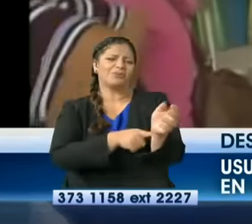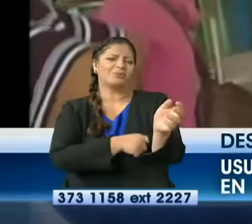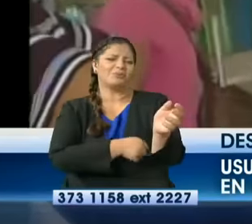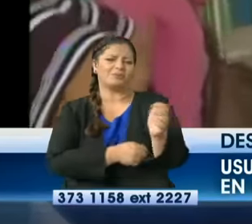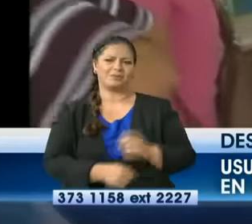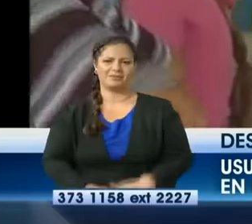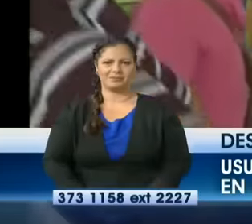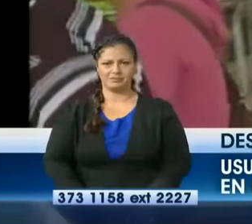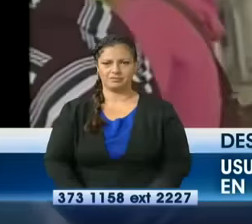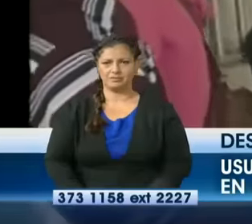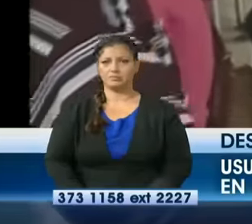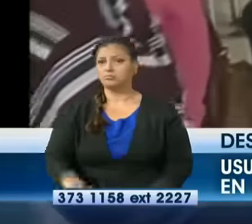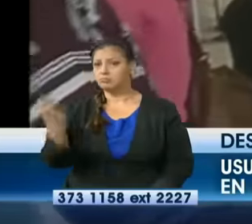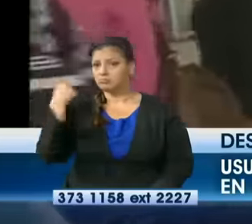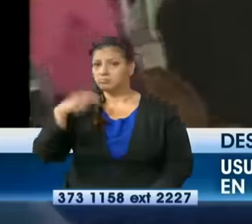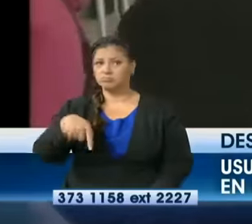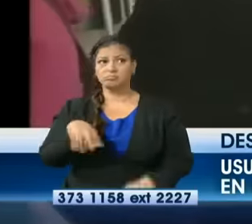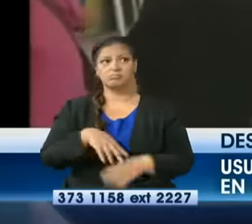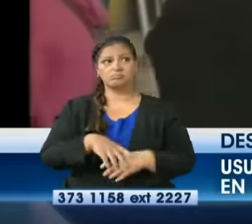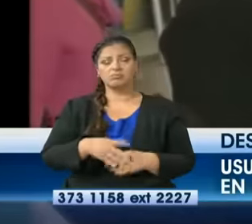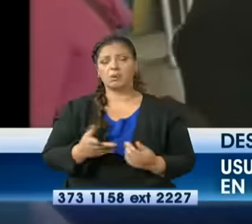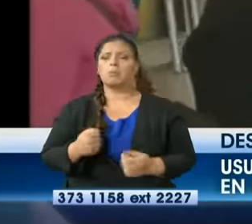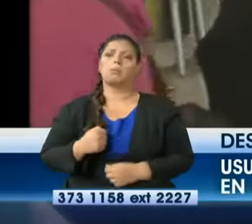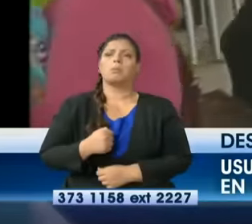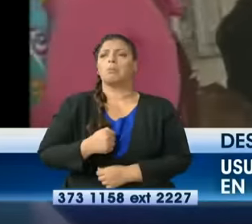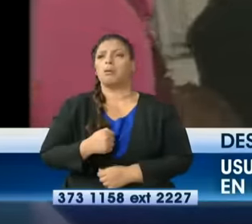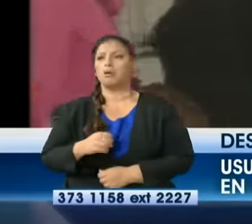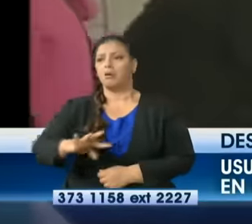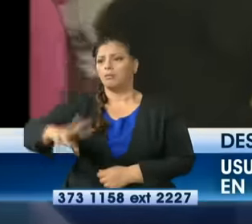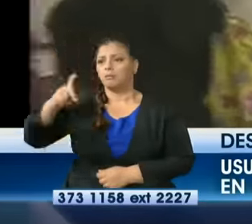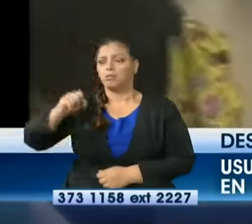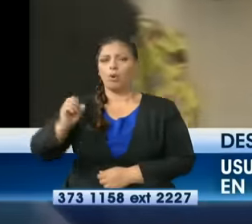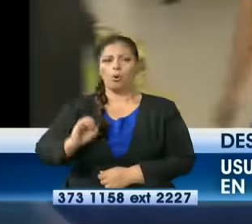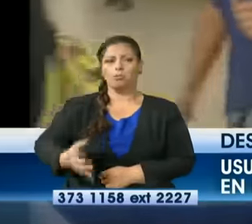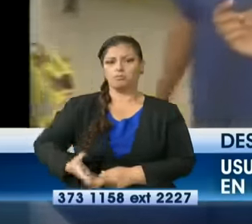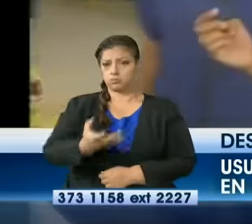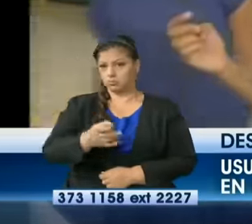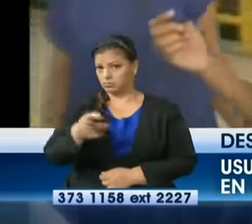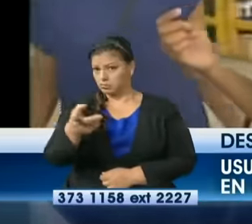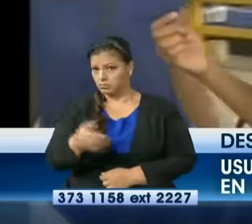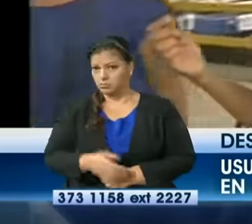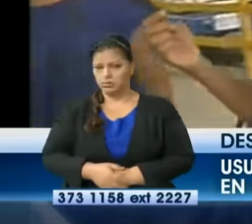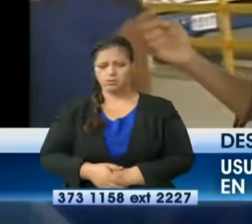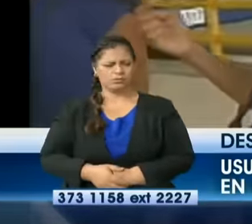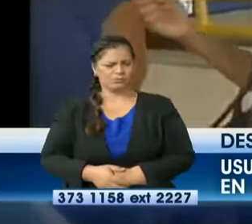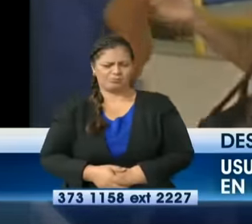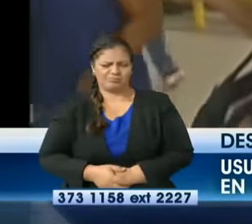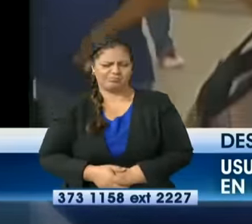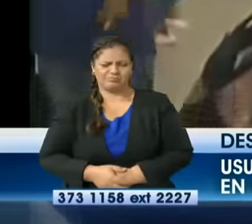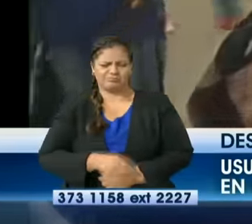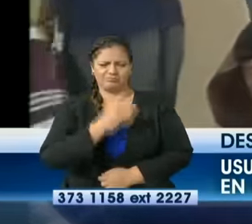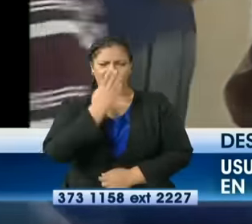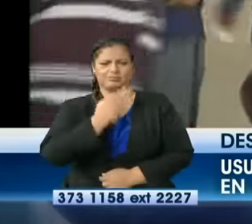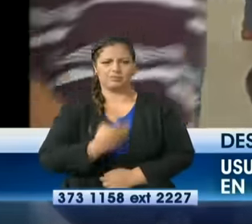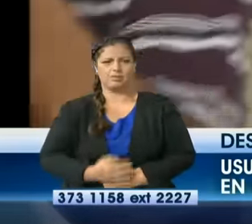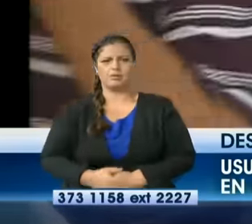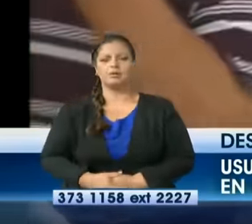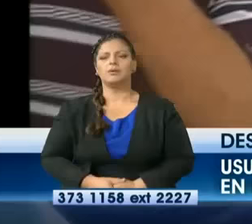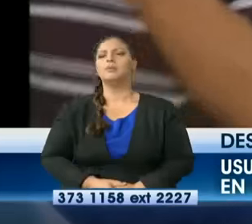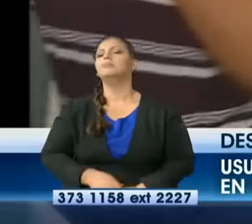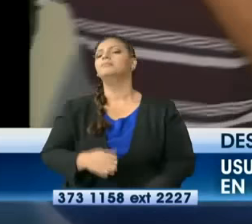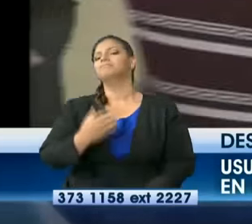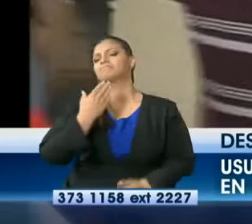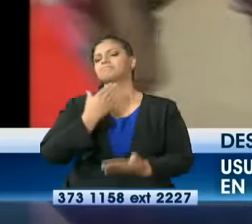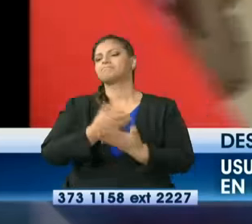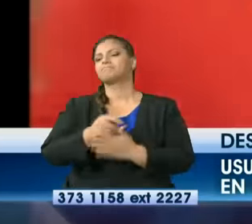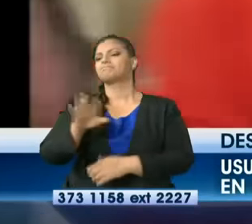Para nada. Para nada. Caballero, buenos días. ¿Qué opina de aquellos hombres que abusan de las damitas en la Metrovía? No es correcto. Está mal. Si